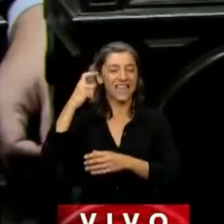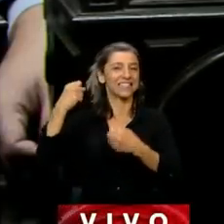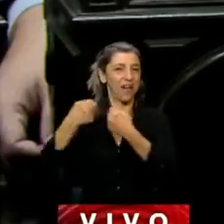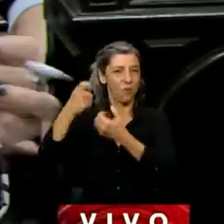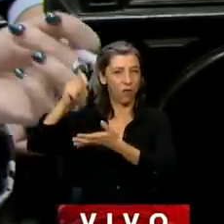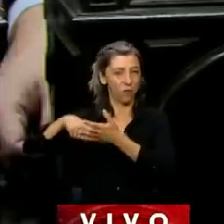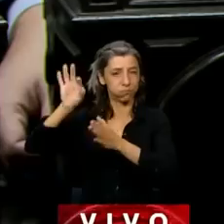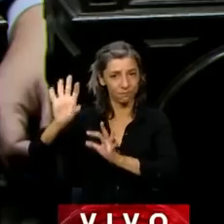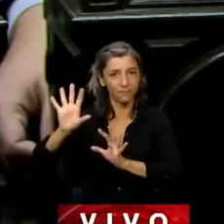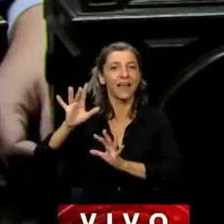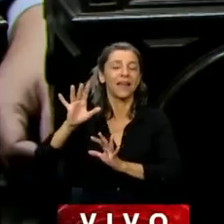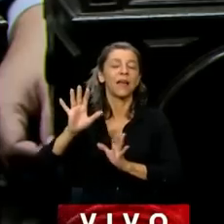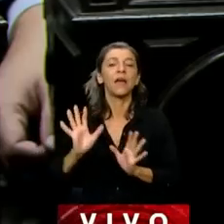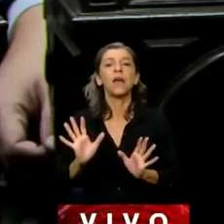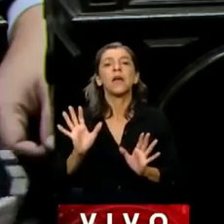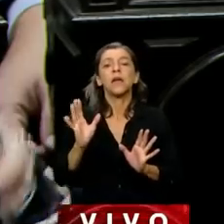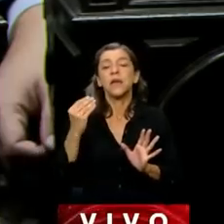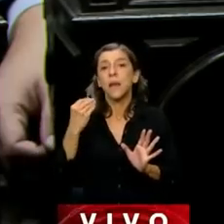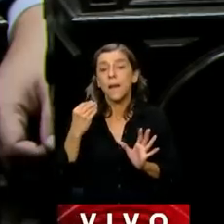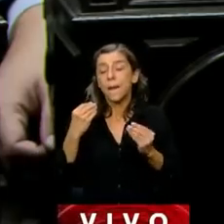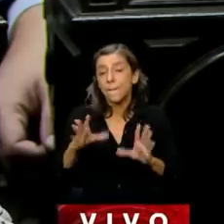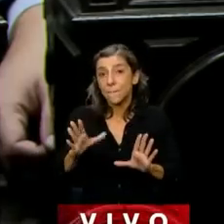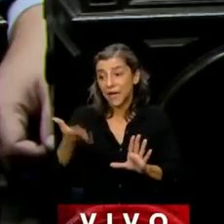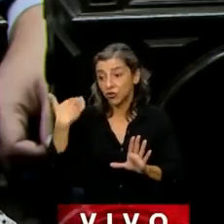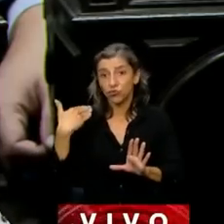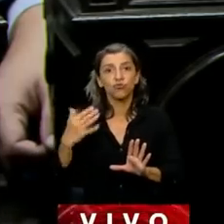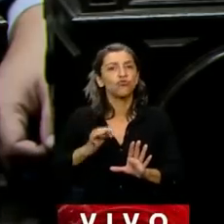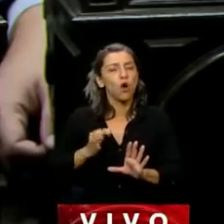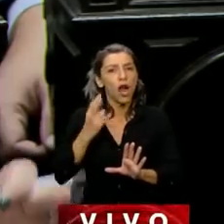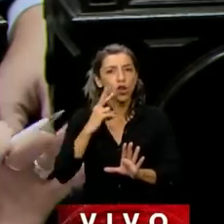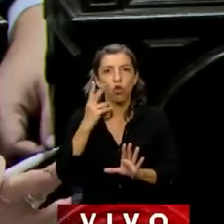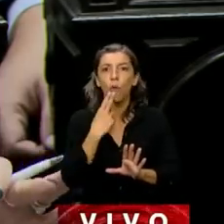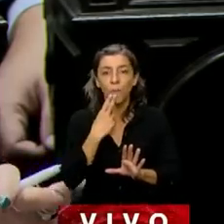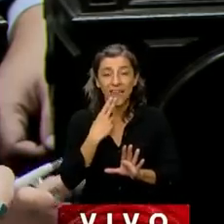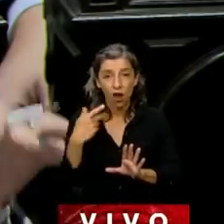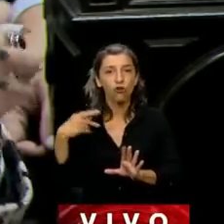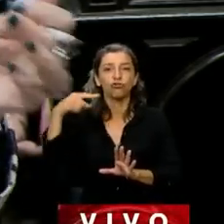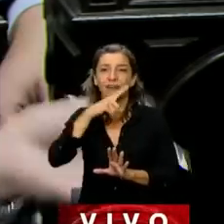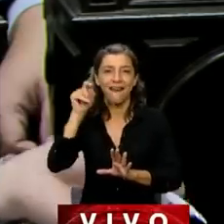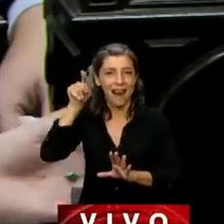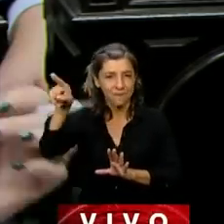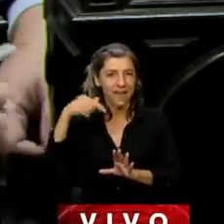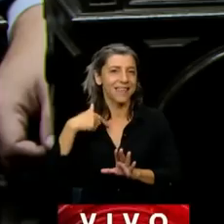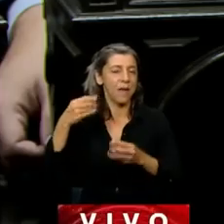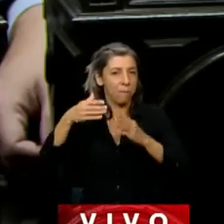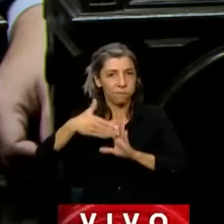sus actividades como una fundación en transición en el año 2011 en Hamburgo, Alemania, donde tiene su